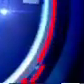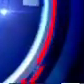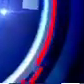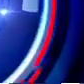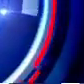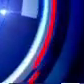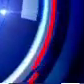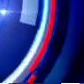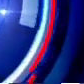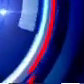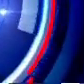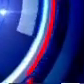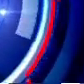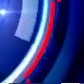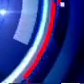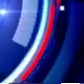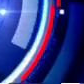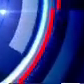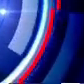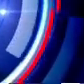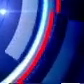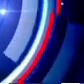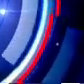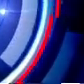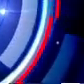votación